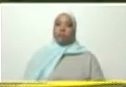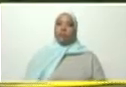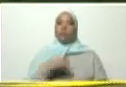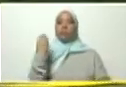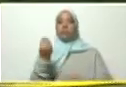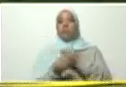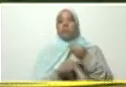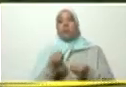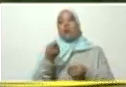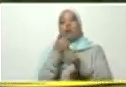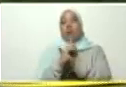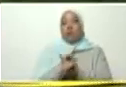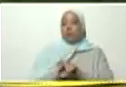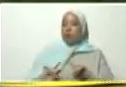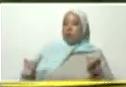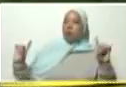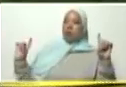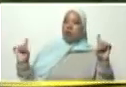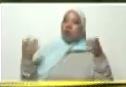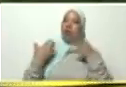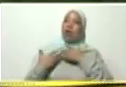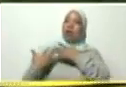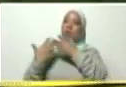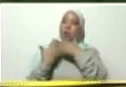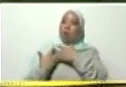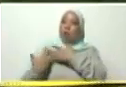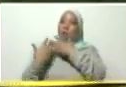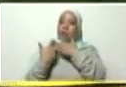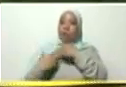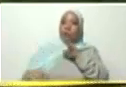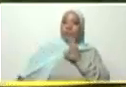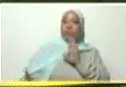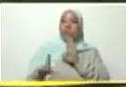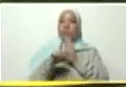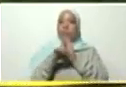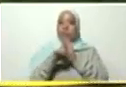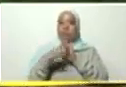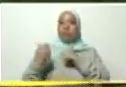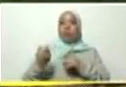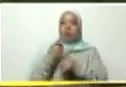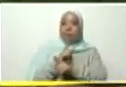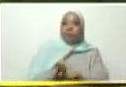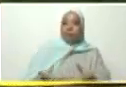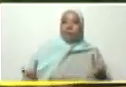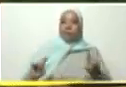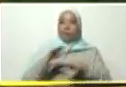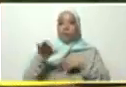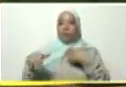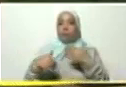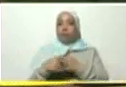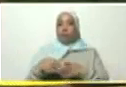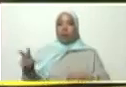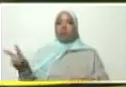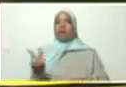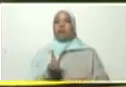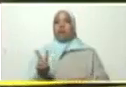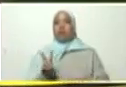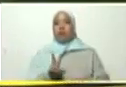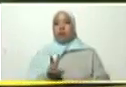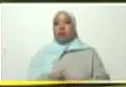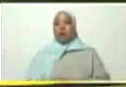más democrática la organización de los estudiantes de los liceos en la organización más democrática de todo el país